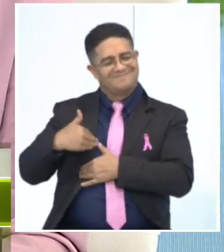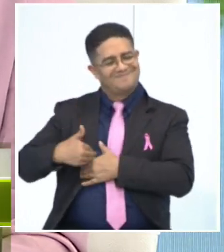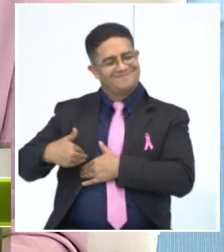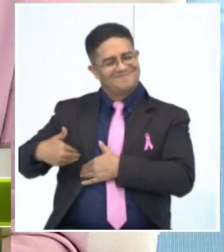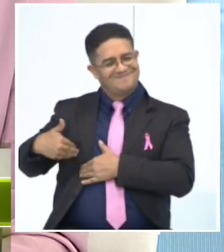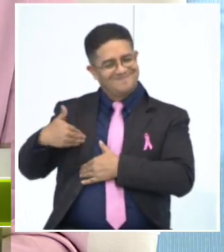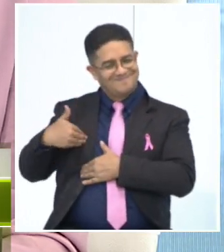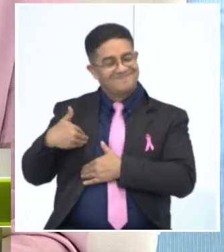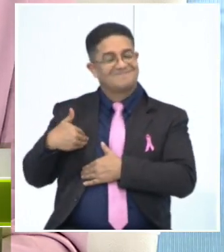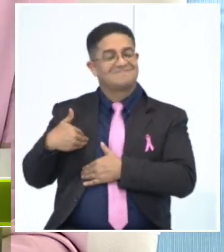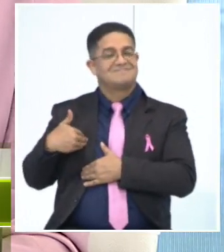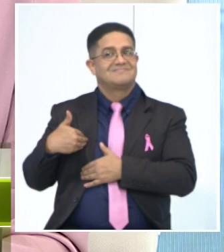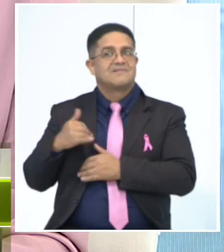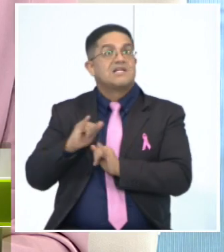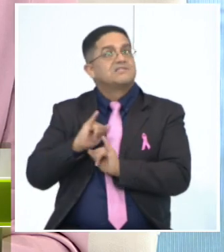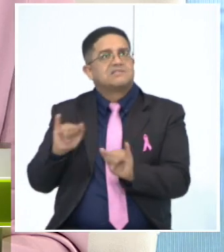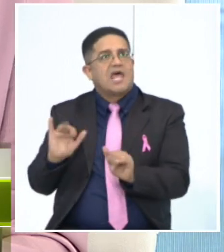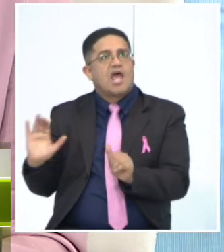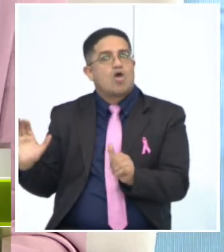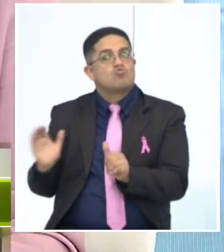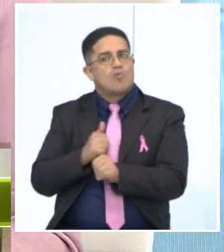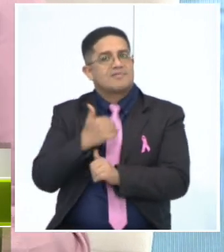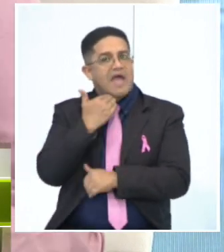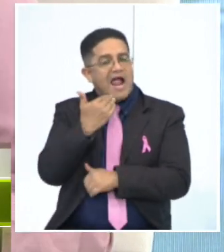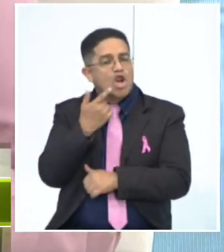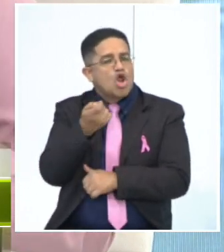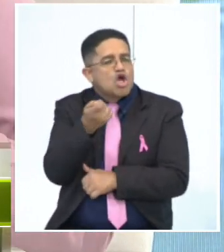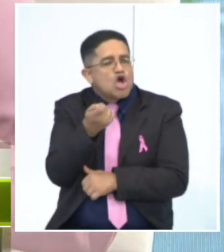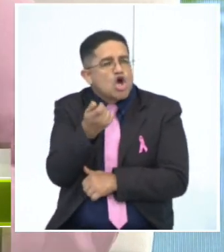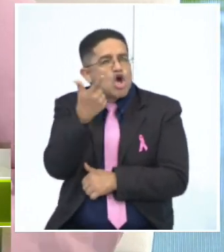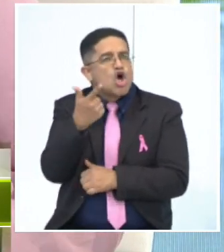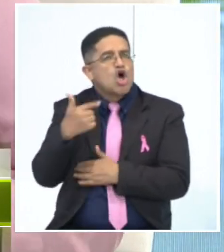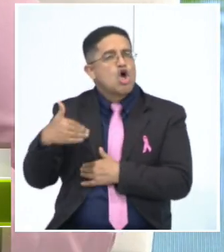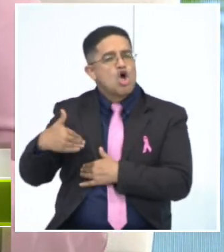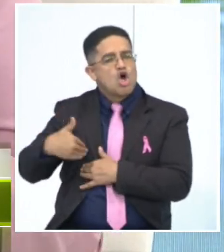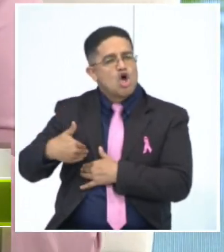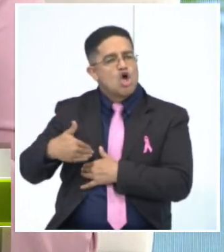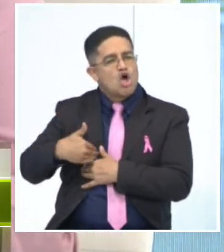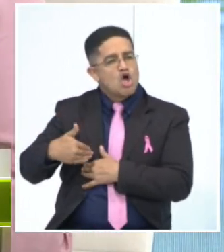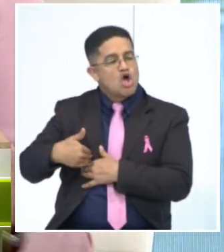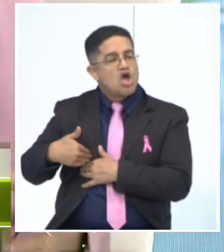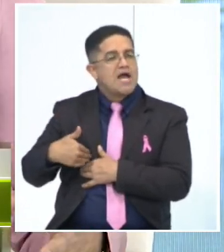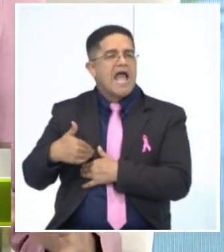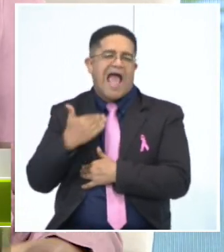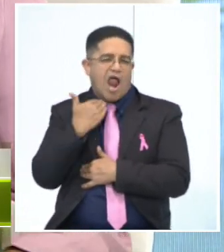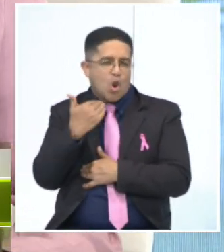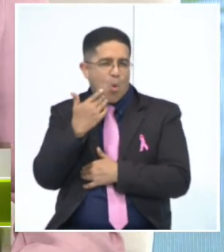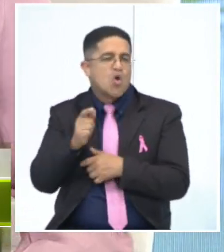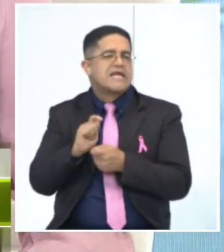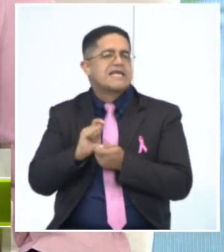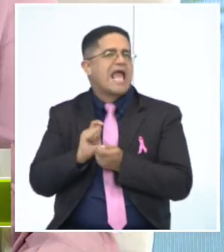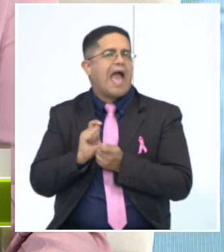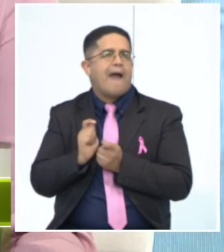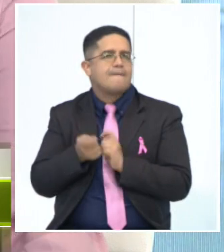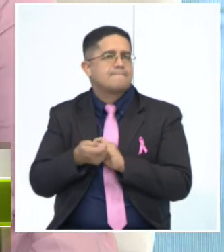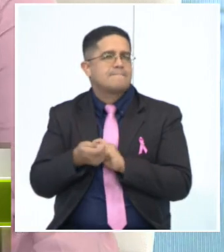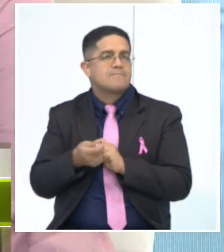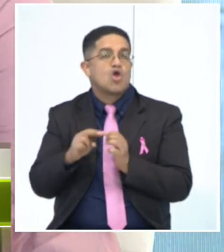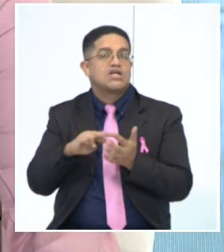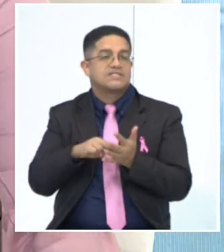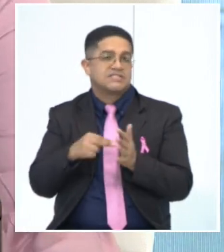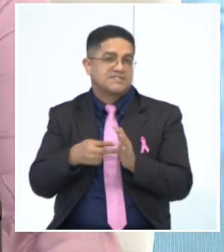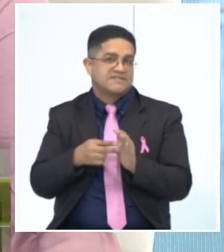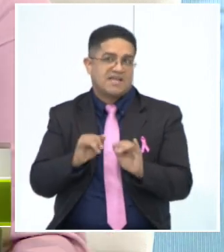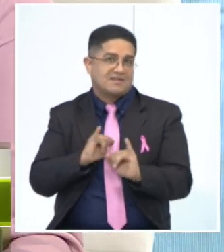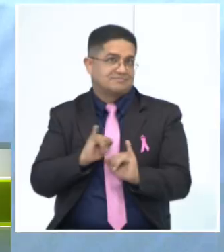tipo de tumorcito, hundimiento o algún tipo de cambio en nuestras mamas, puede ser que esto esté un poquito